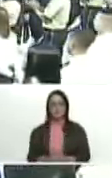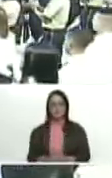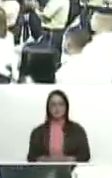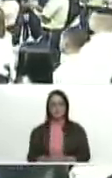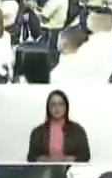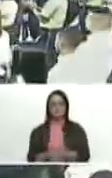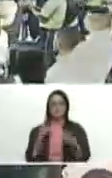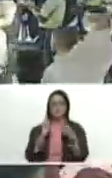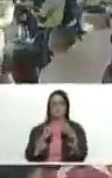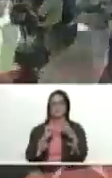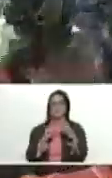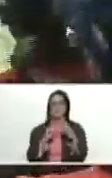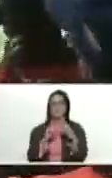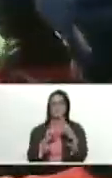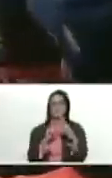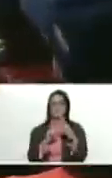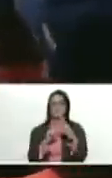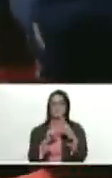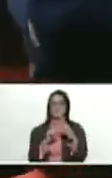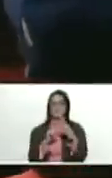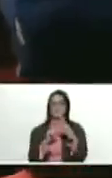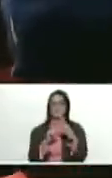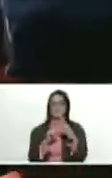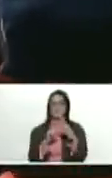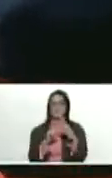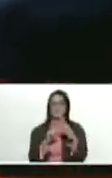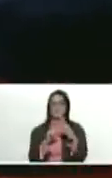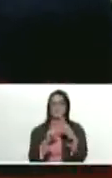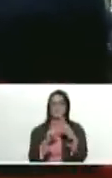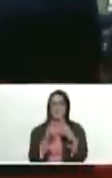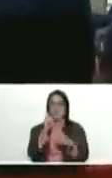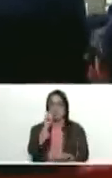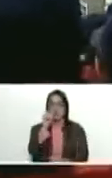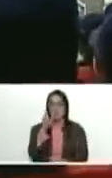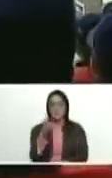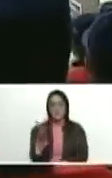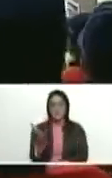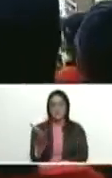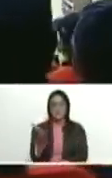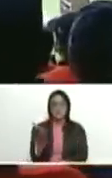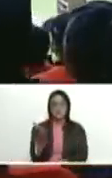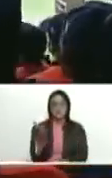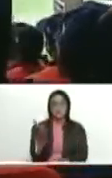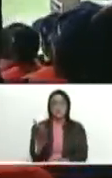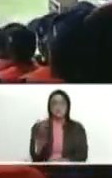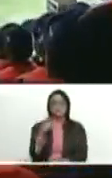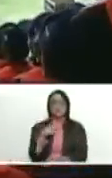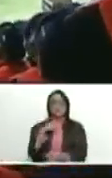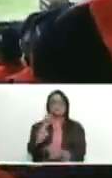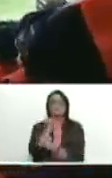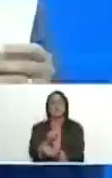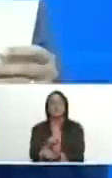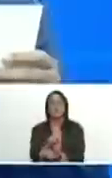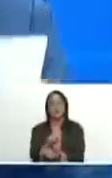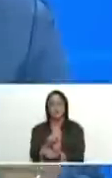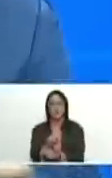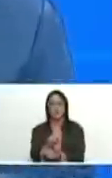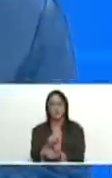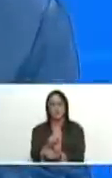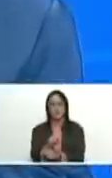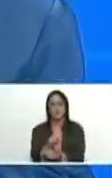En segundo lugar, comisario García Ponte, he dado las órdenes y le he